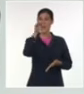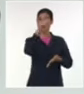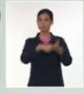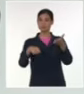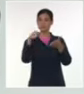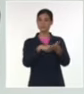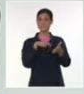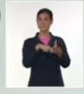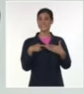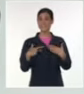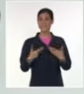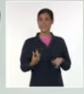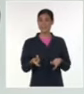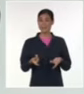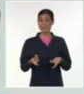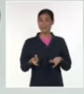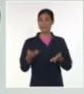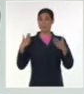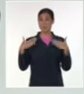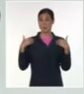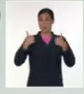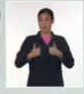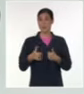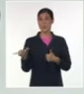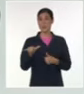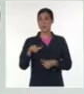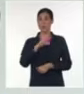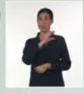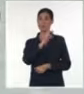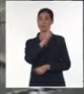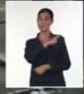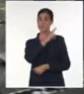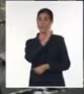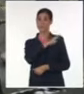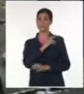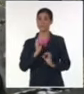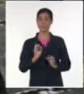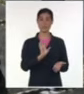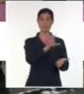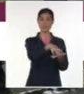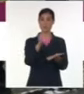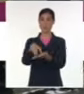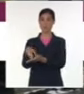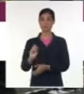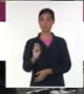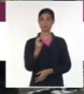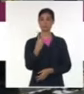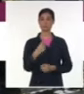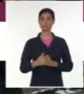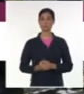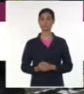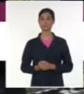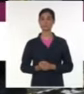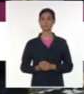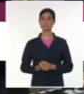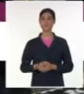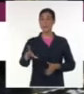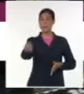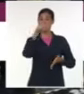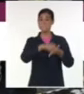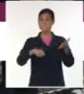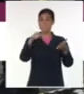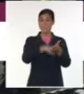en 60 comunas y gobernadores en dos regiones. Medios locales reportan escasa participación y mesas